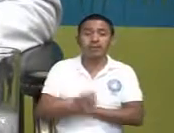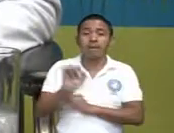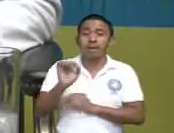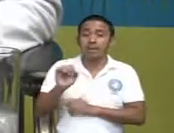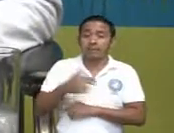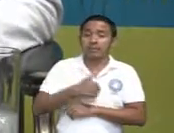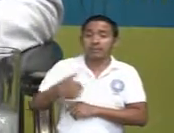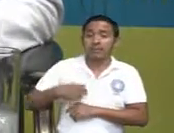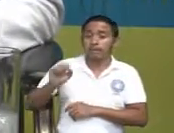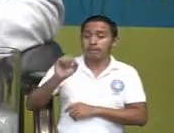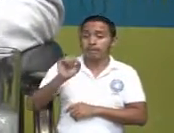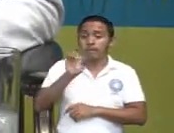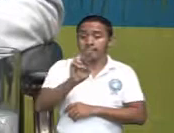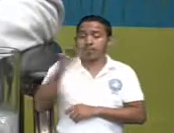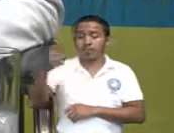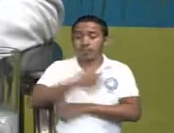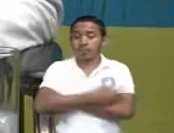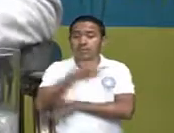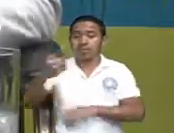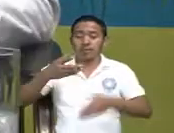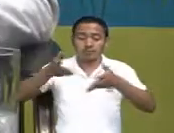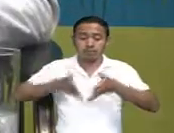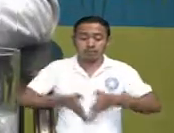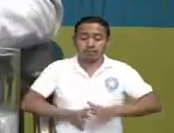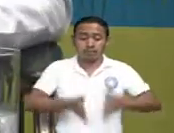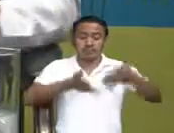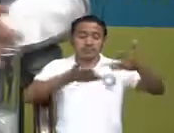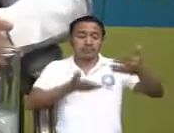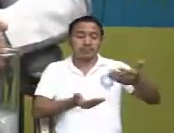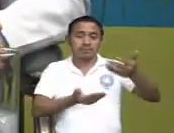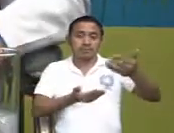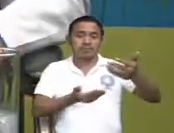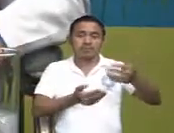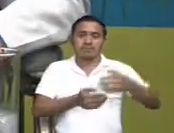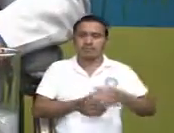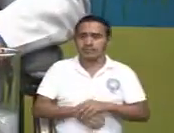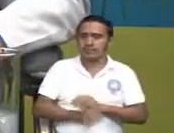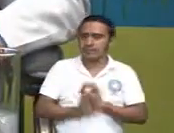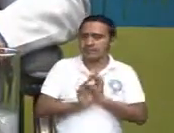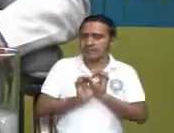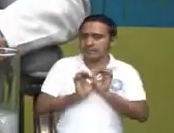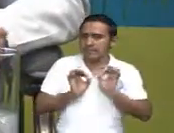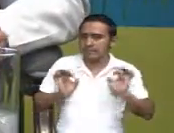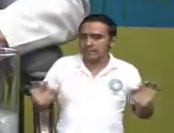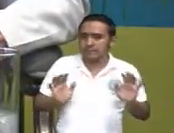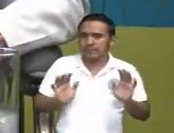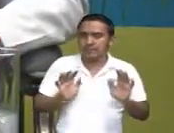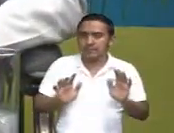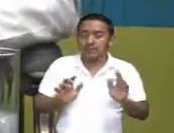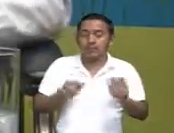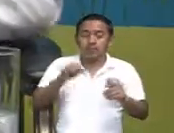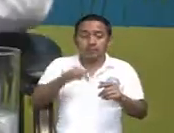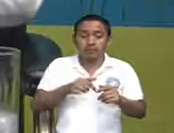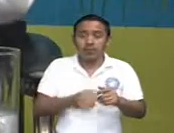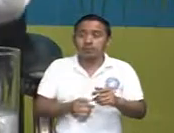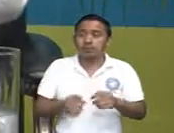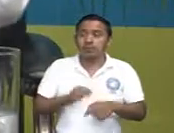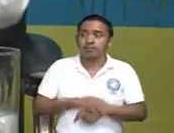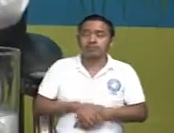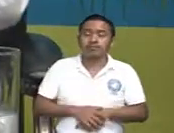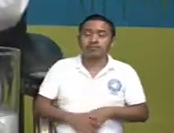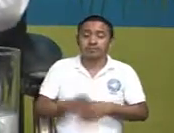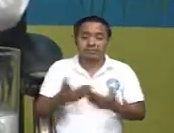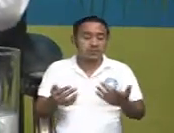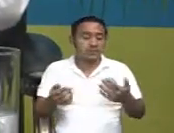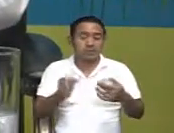29 días de recién nacido si no pasa el niño esta prueba hay que repetirla a los tres